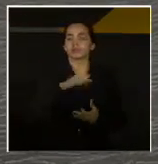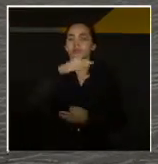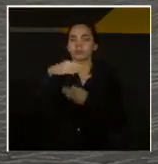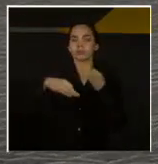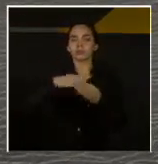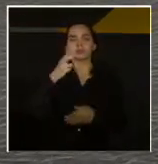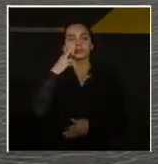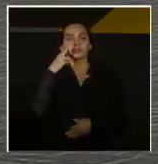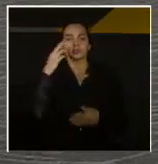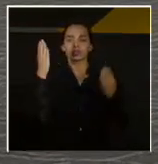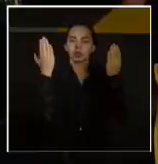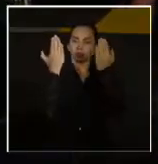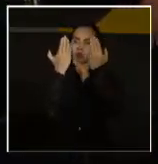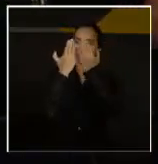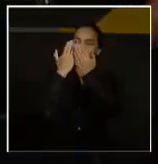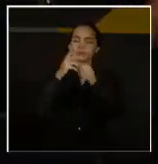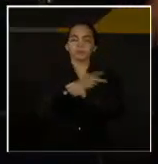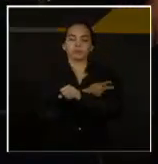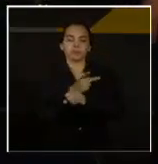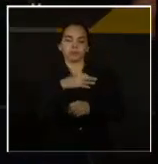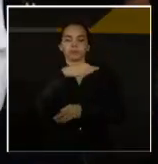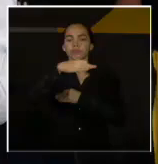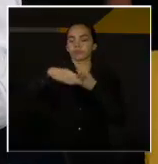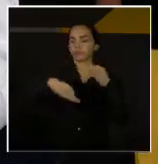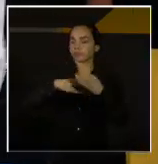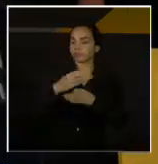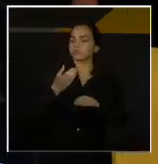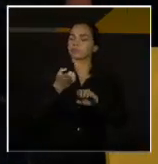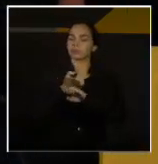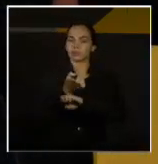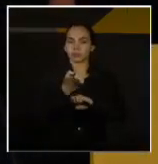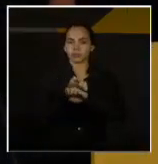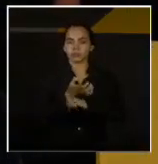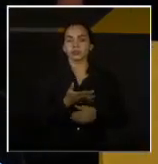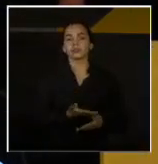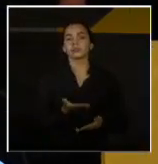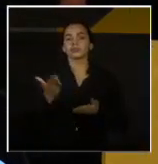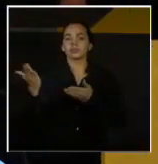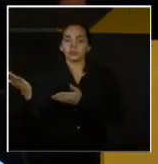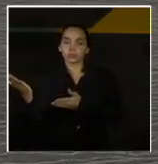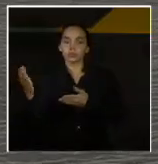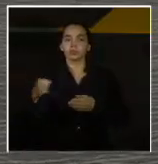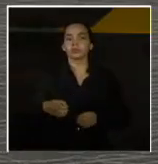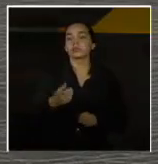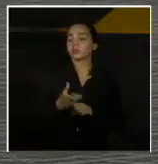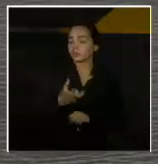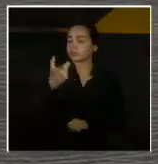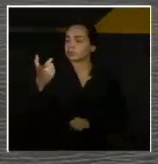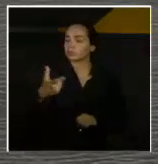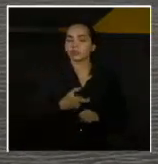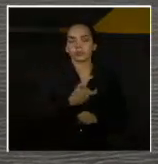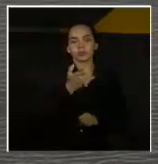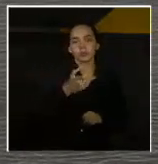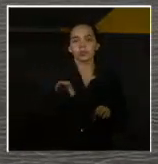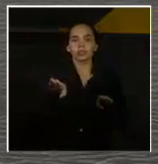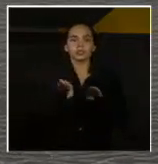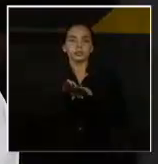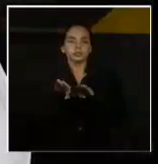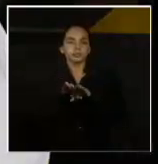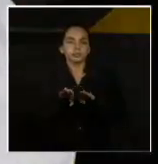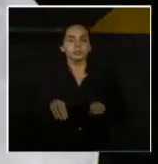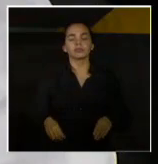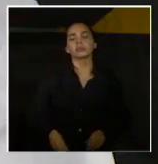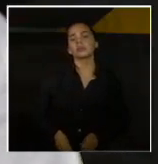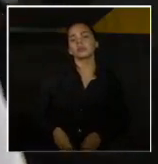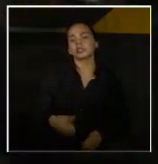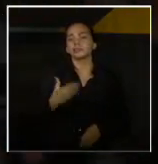taparnos los ojos de lo que está pasando en el interior del estado. Tenemos que llevar allá la economía. ¿Cómo la vamos a detonar? La